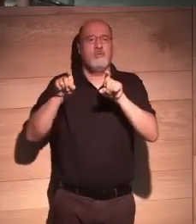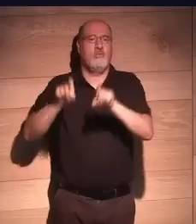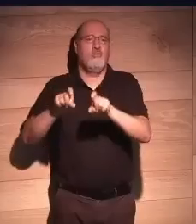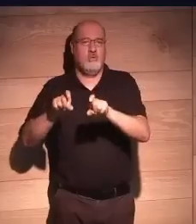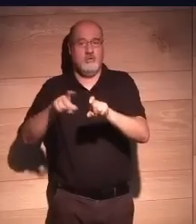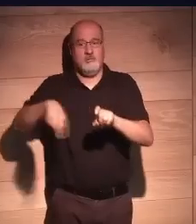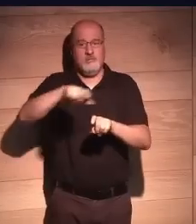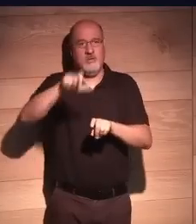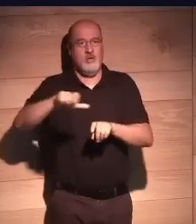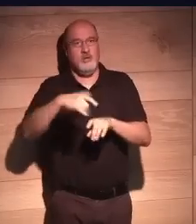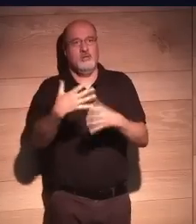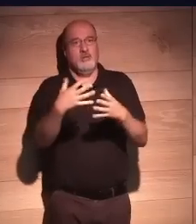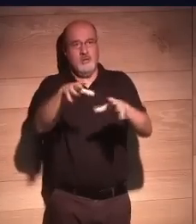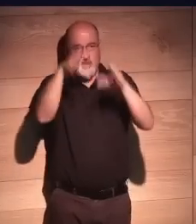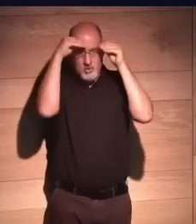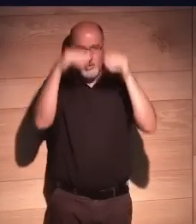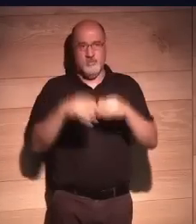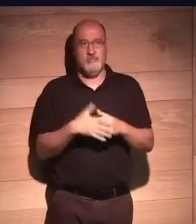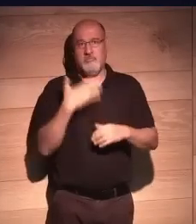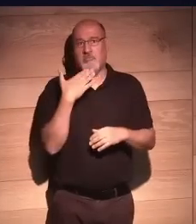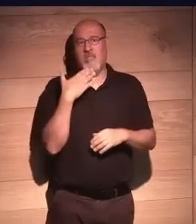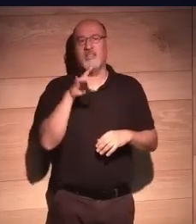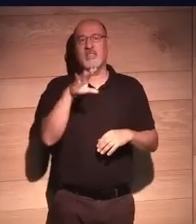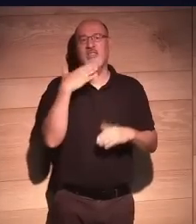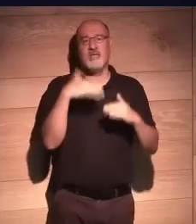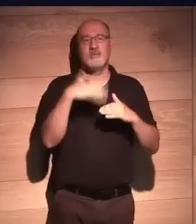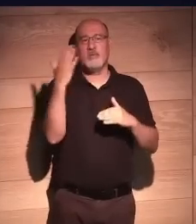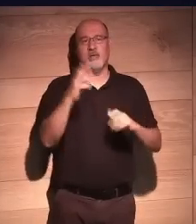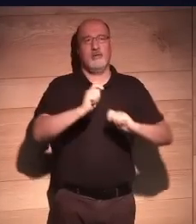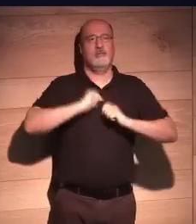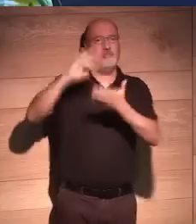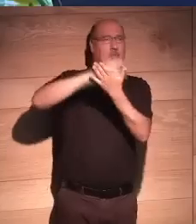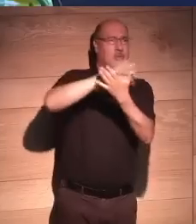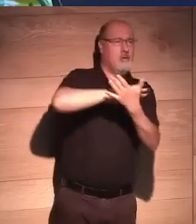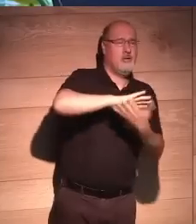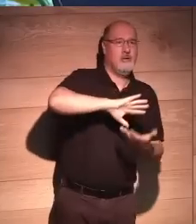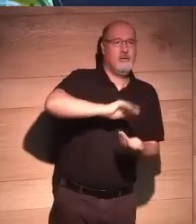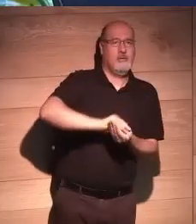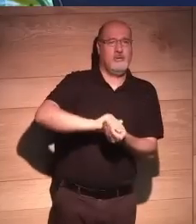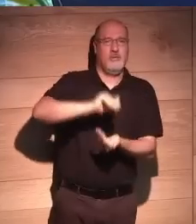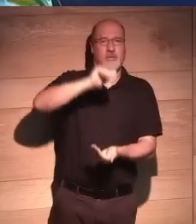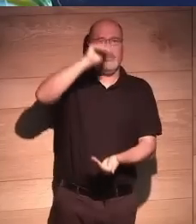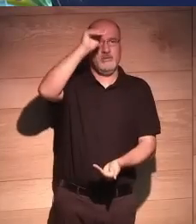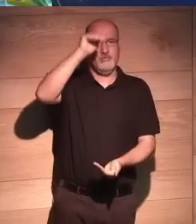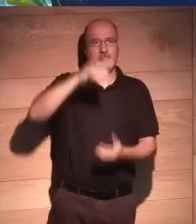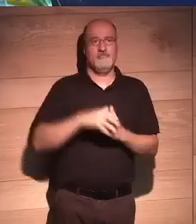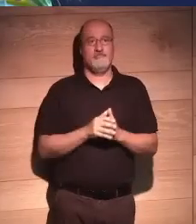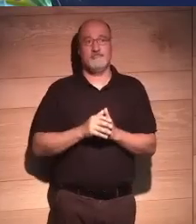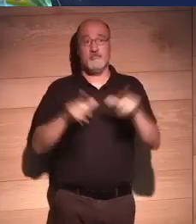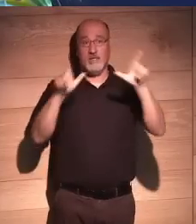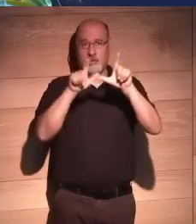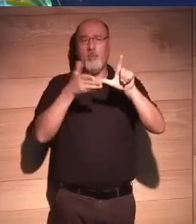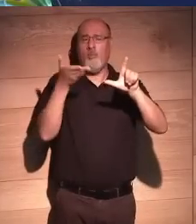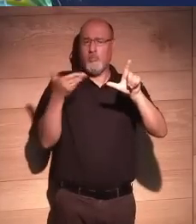a la hora de tu propia formación a partir de los 15 años, de cómo te vas moldeando, que claro, la televisión es